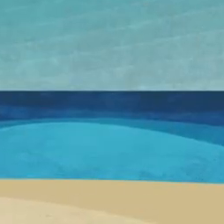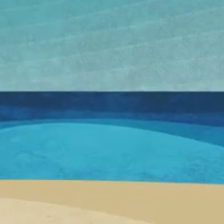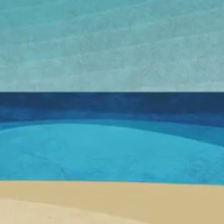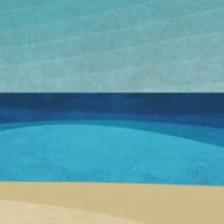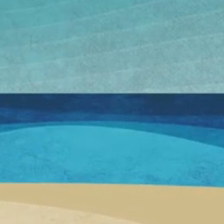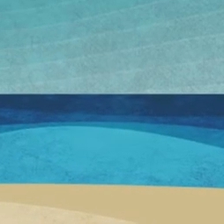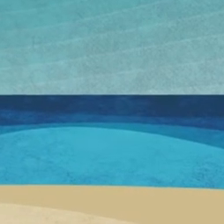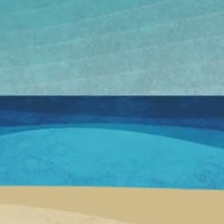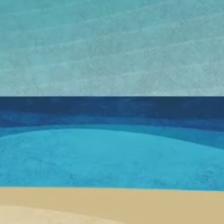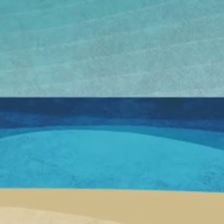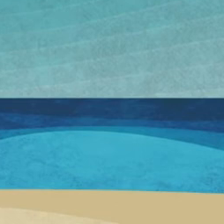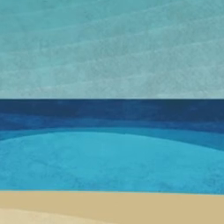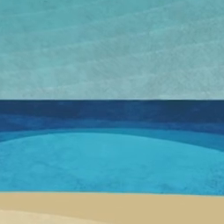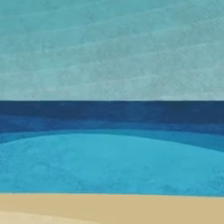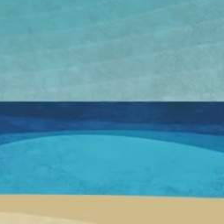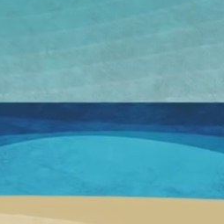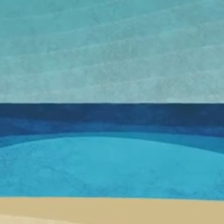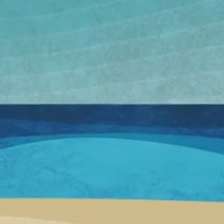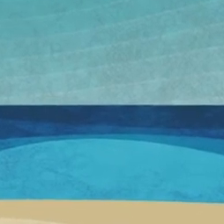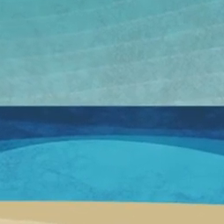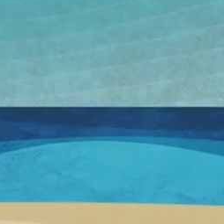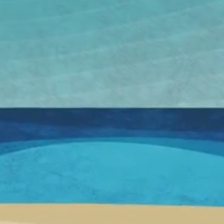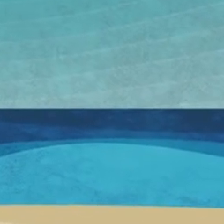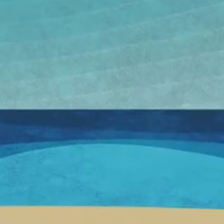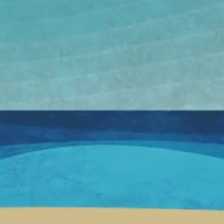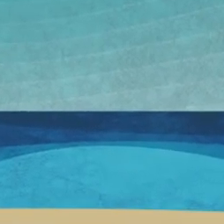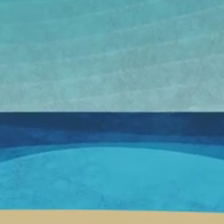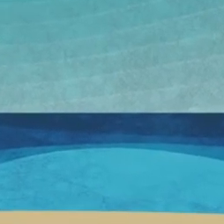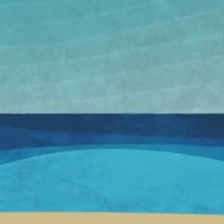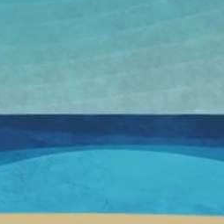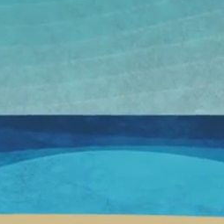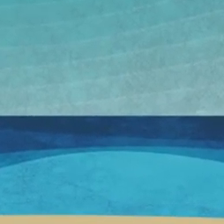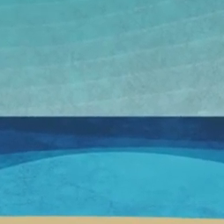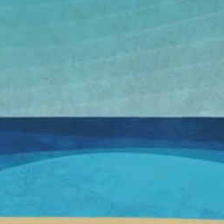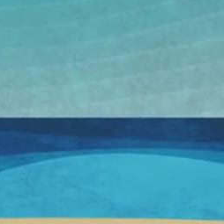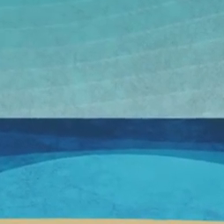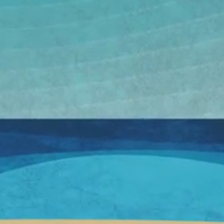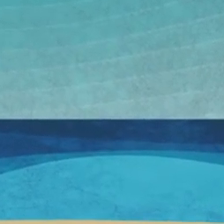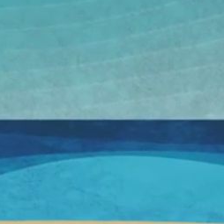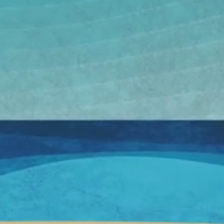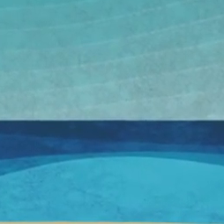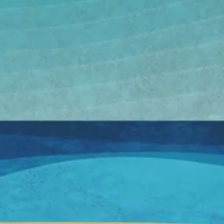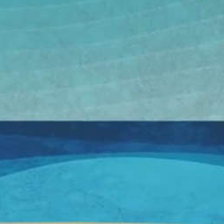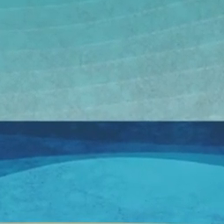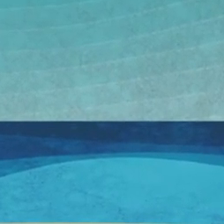Universidad del Magdalena, aún más incluyente e innovadora.